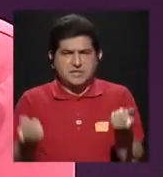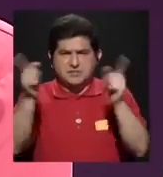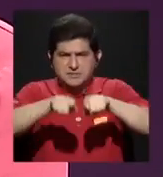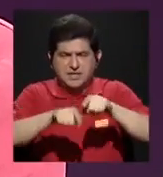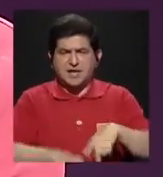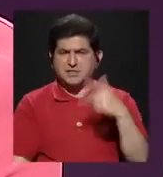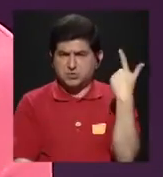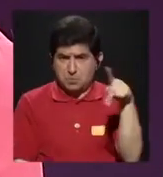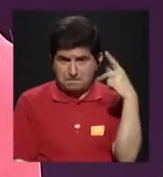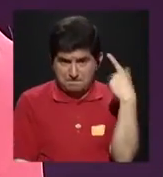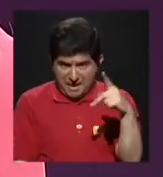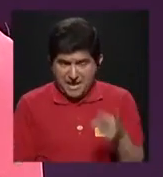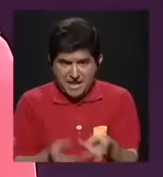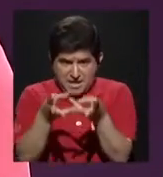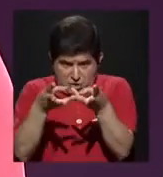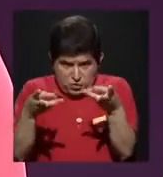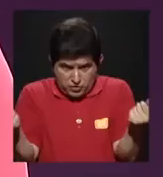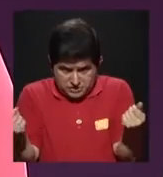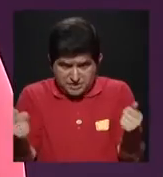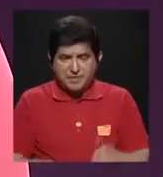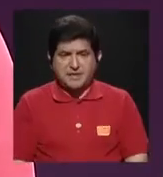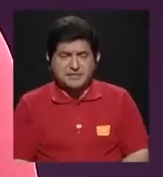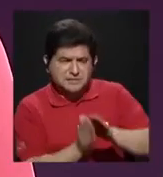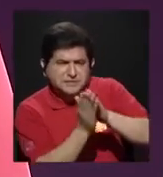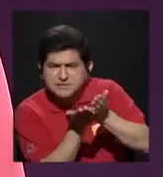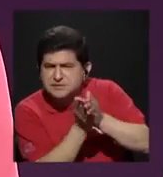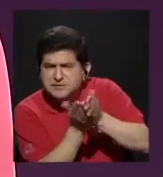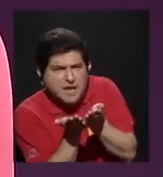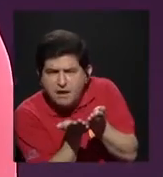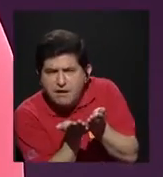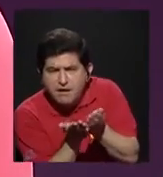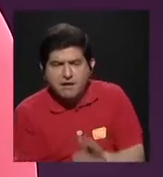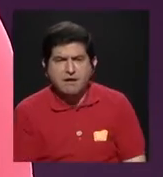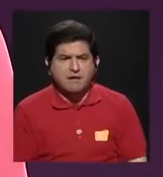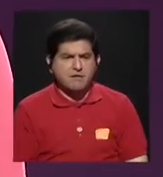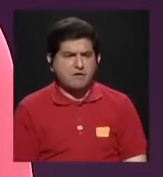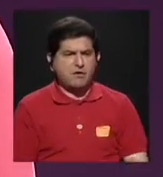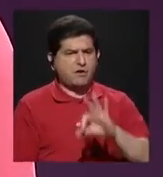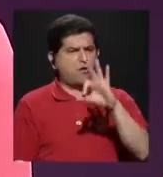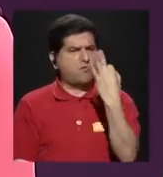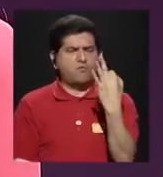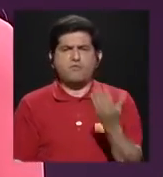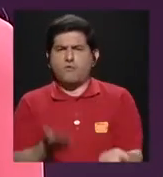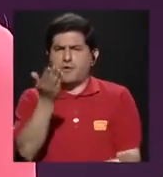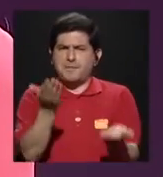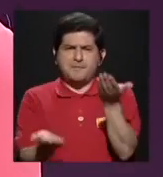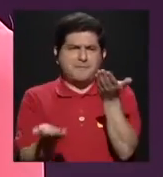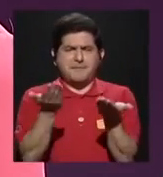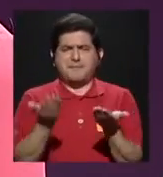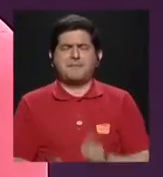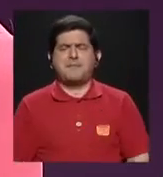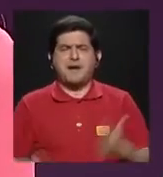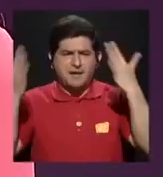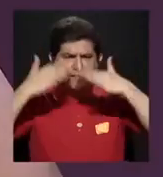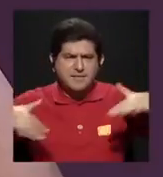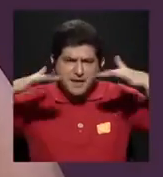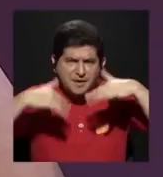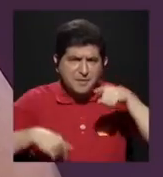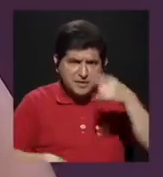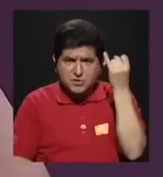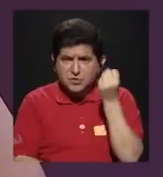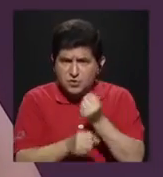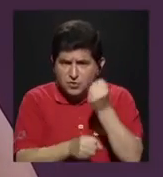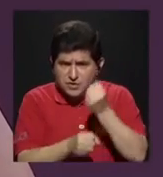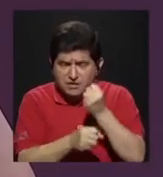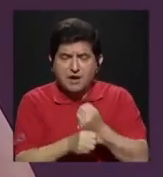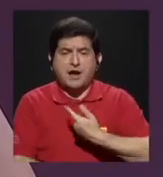¿Hay peligro de que desaparezcan los moluscos? ¿Cómo hay alguna forma de lograr algún equilibrio, un balance ecológico? ¿Trabajan con eso? Para